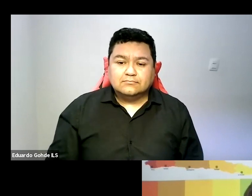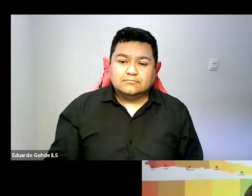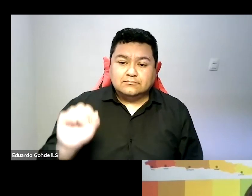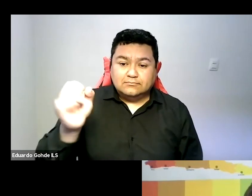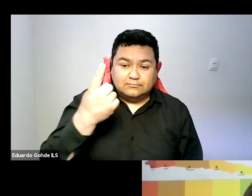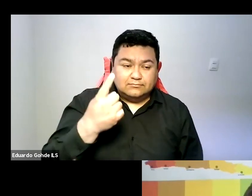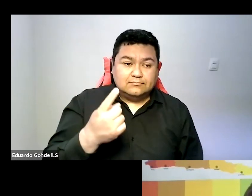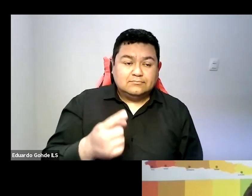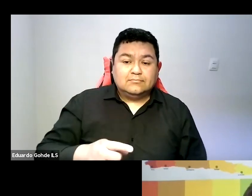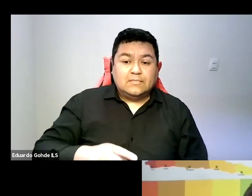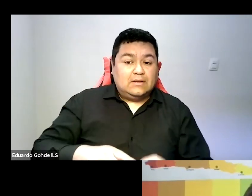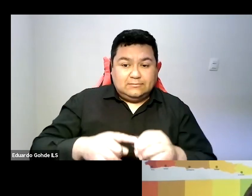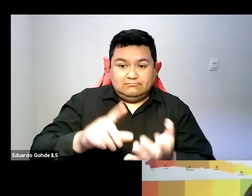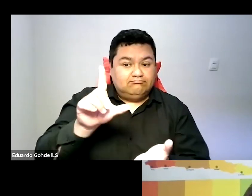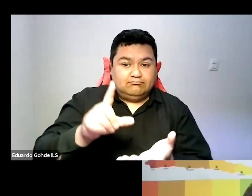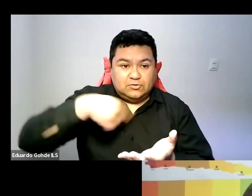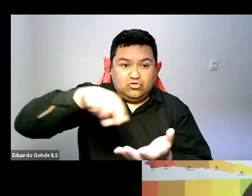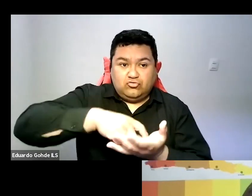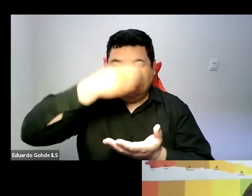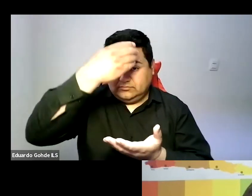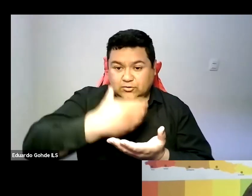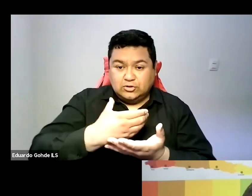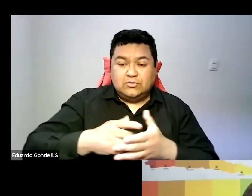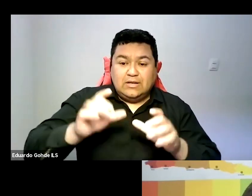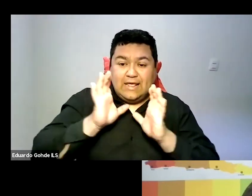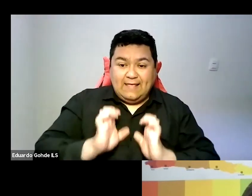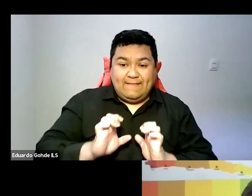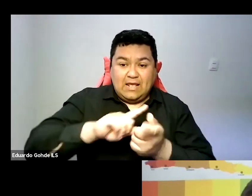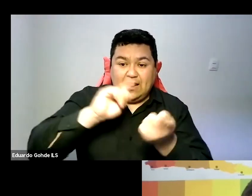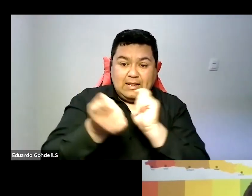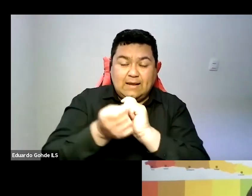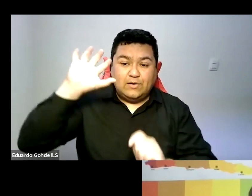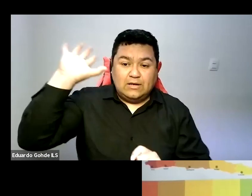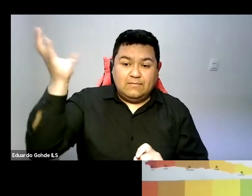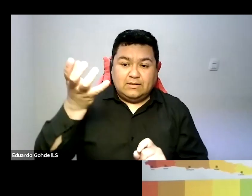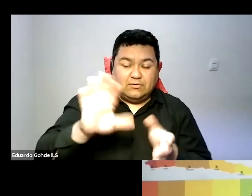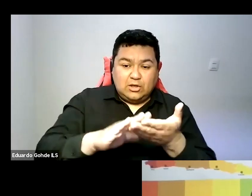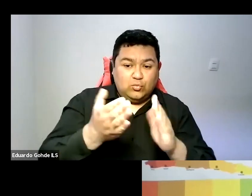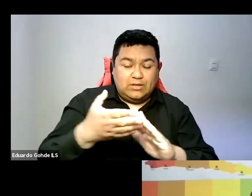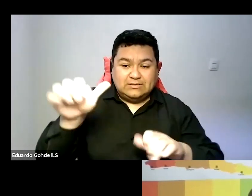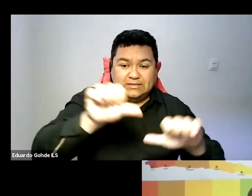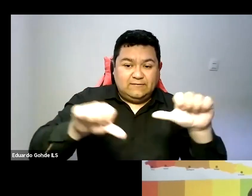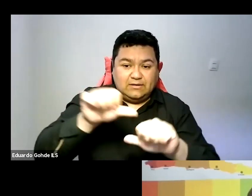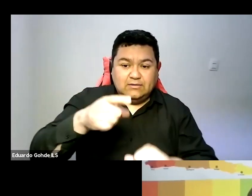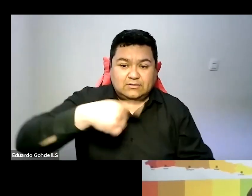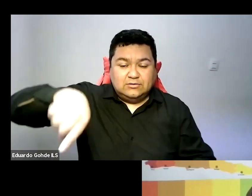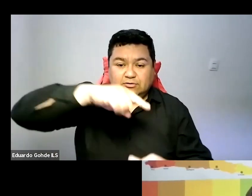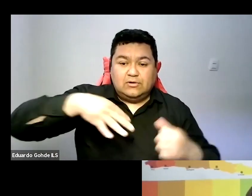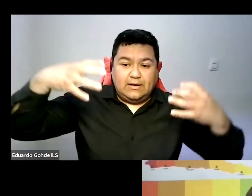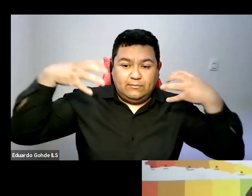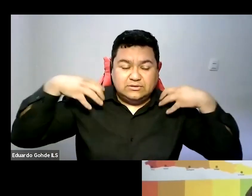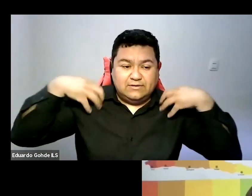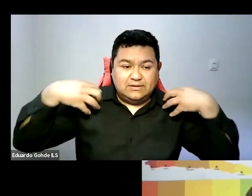hay una posición ética de parte de la comunidad científica referida al cambio climático. Nuestra